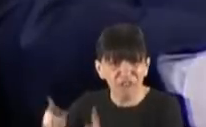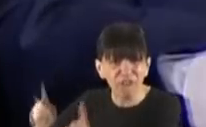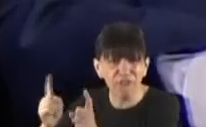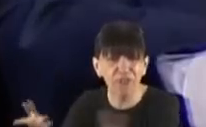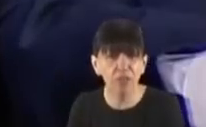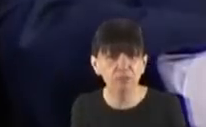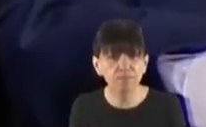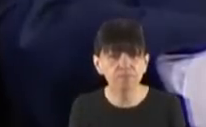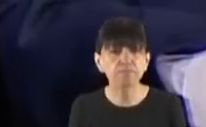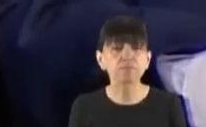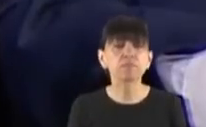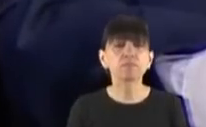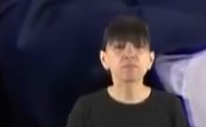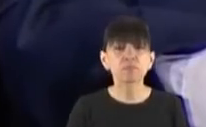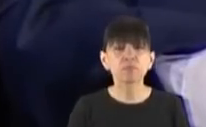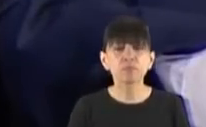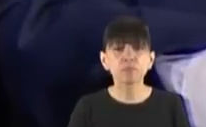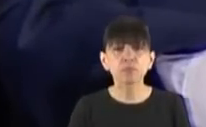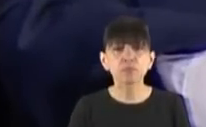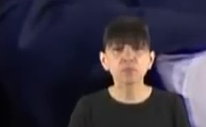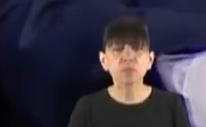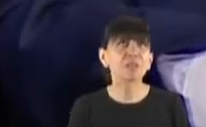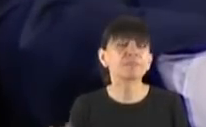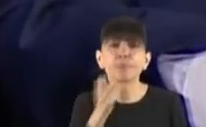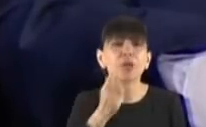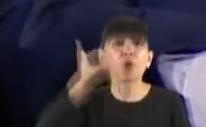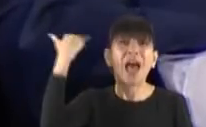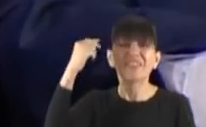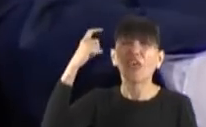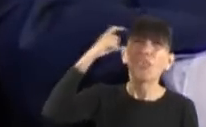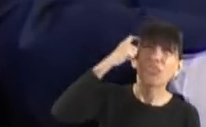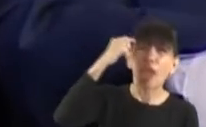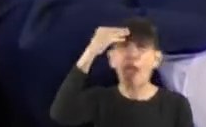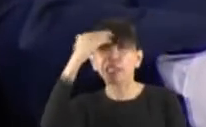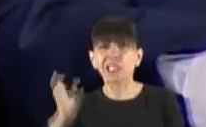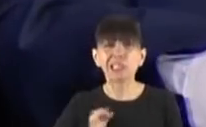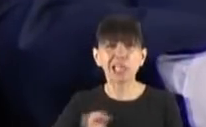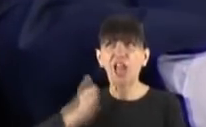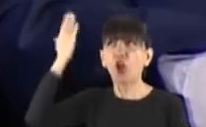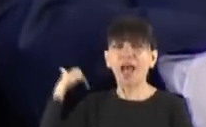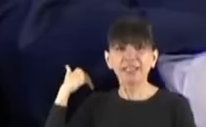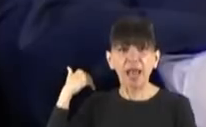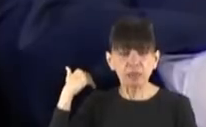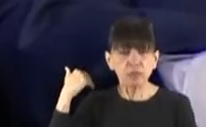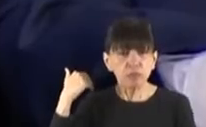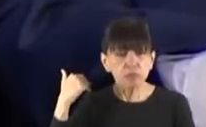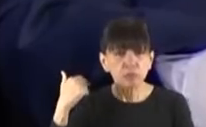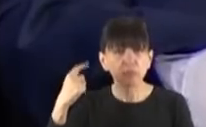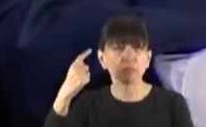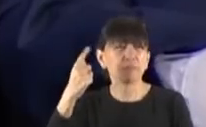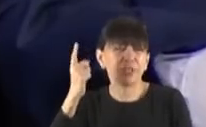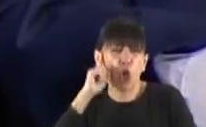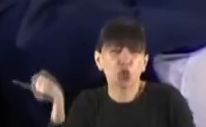¿Quién podría pensar hace 10 o 15 años atrás que se podían generar guerras con aviones sin